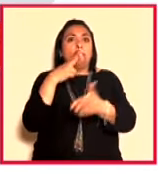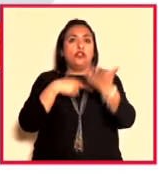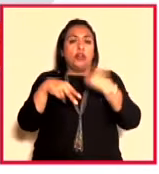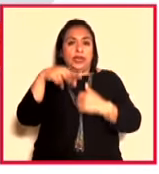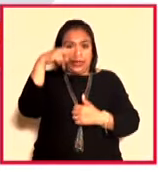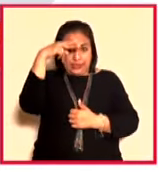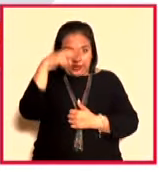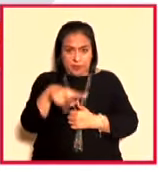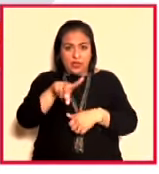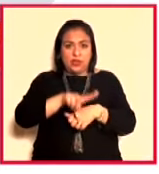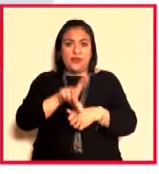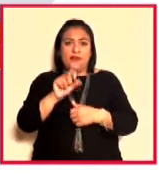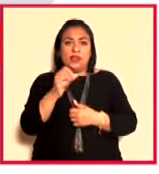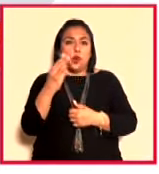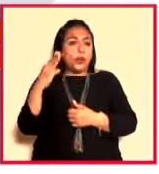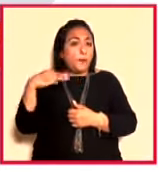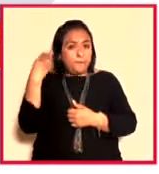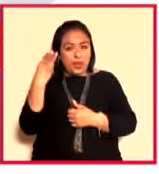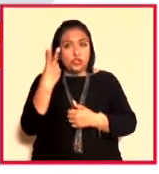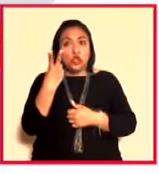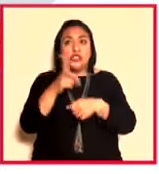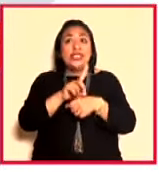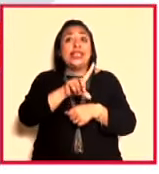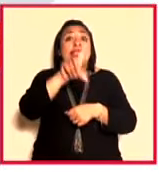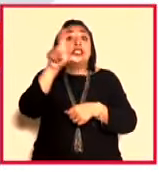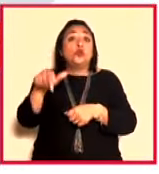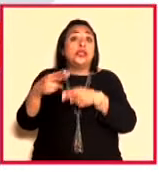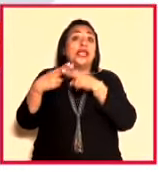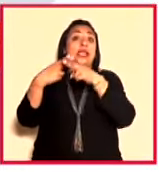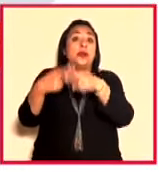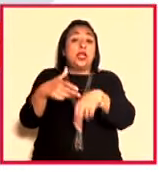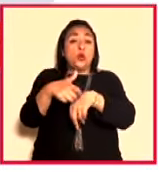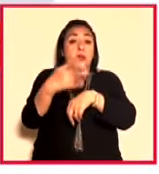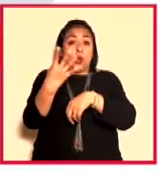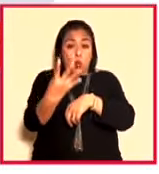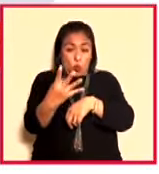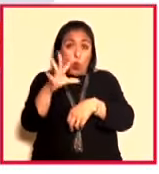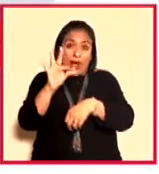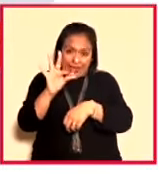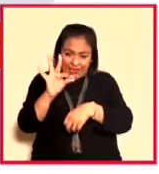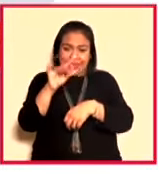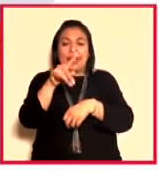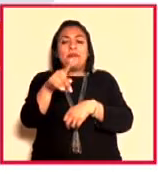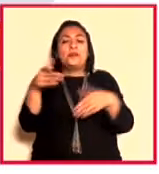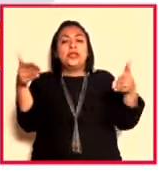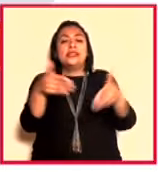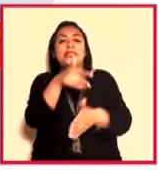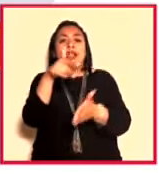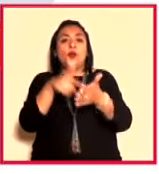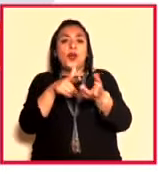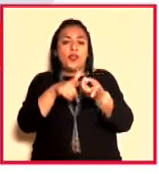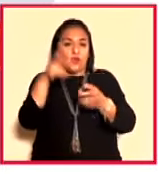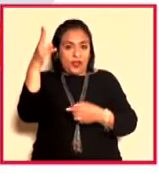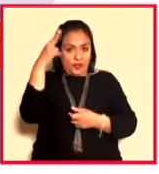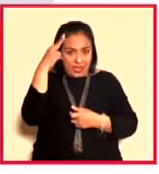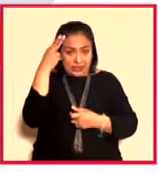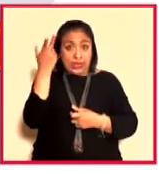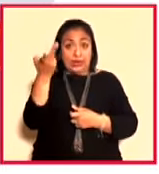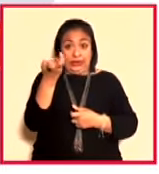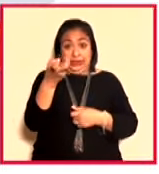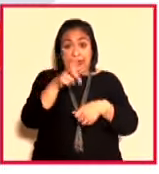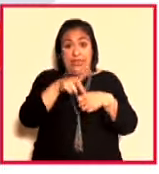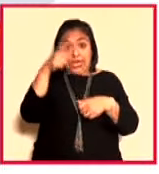El 24 de marzo, 2 días después de su aniversario 40, la agrupación se presentará en el Palacio de Bellas Artes. Para esta velada, se